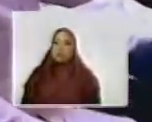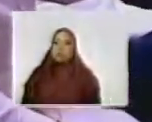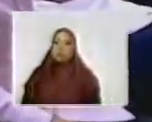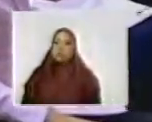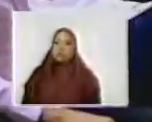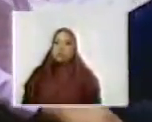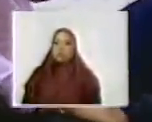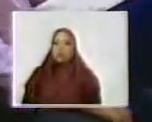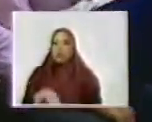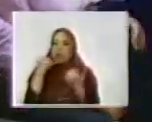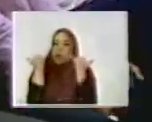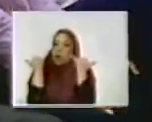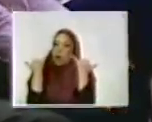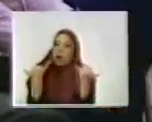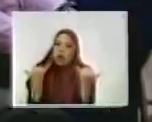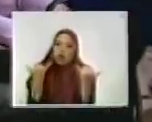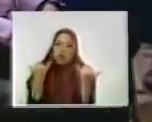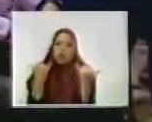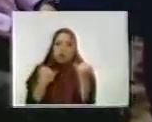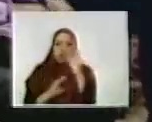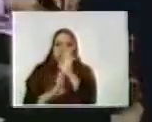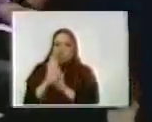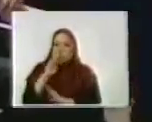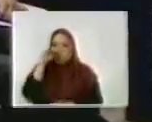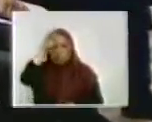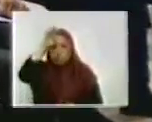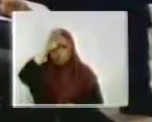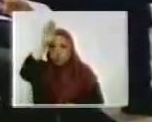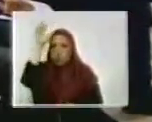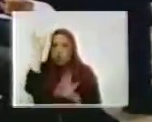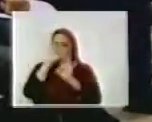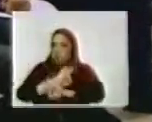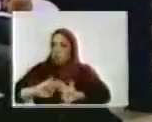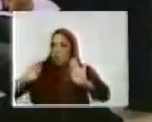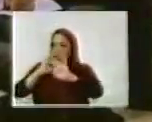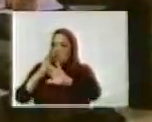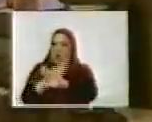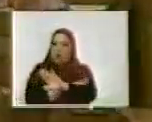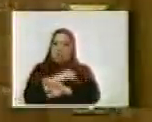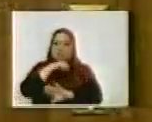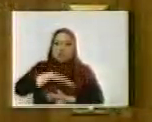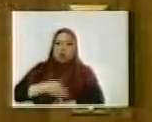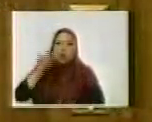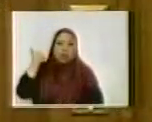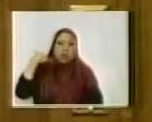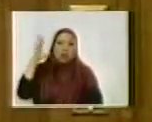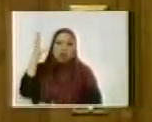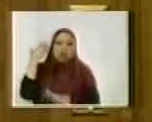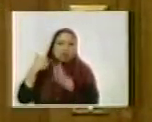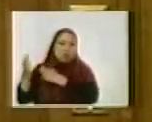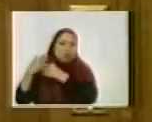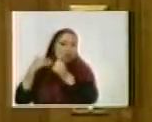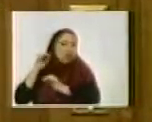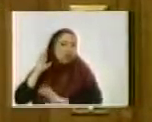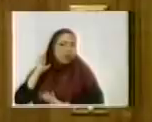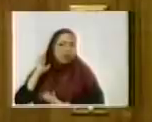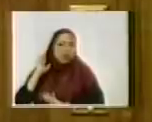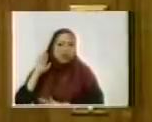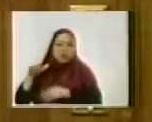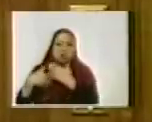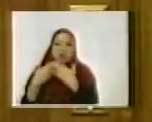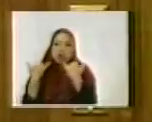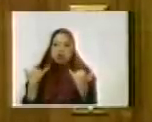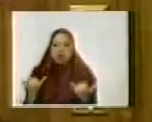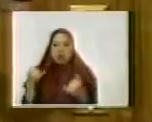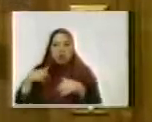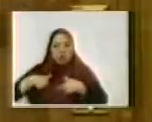el presente es el futuro. No hay nada hacia atrás, más allá de estas